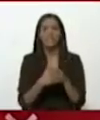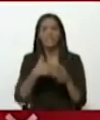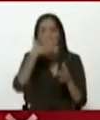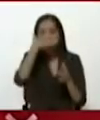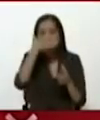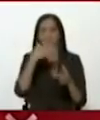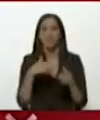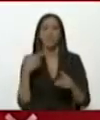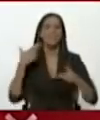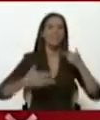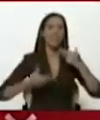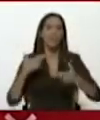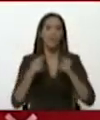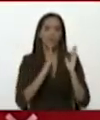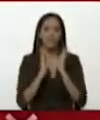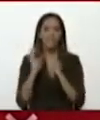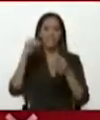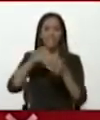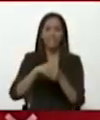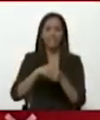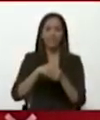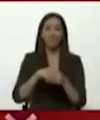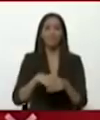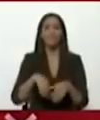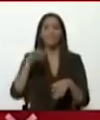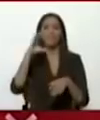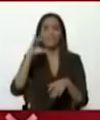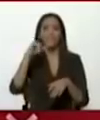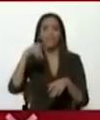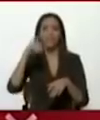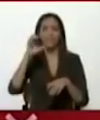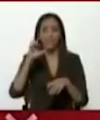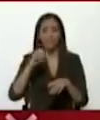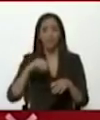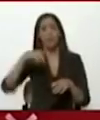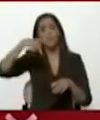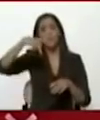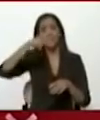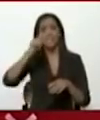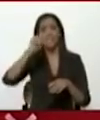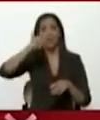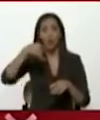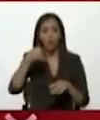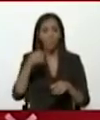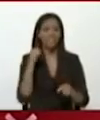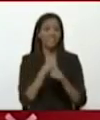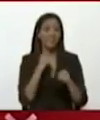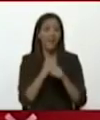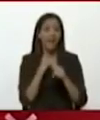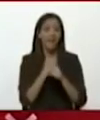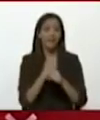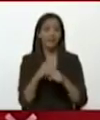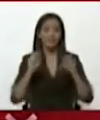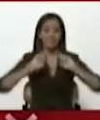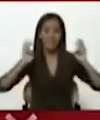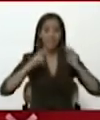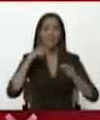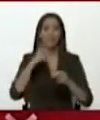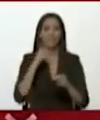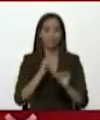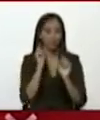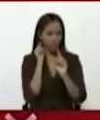delincuencia organizada dentro del CICPC, dentro de la PTJ, que se encargaba de trabajar casos políticos exclusivamente. Cangrejo.